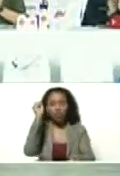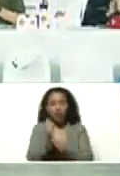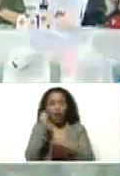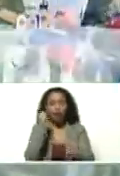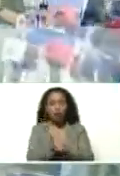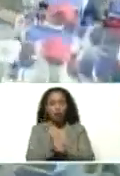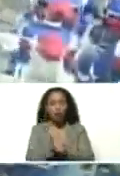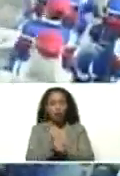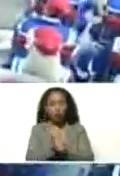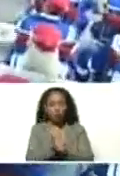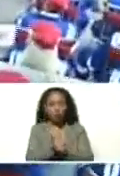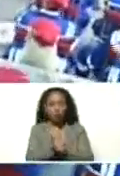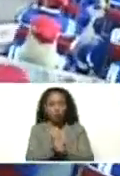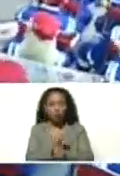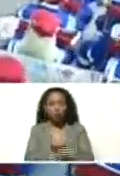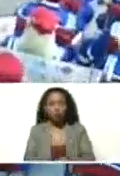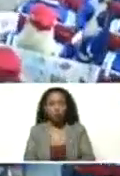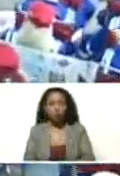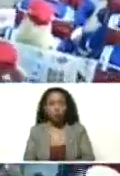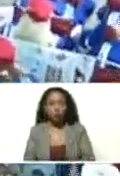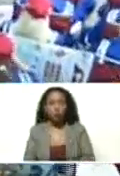y Trabajadoras.